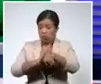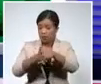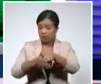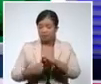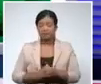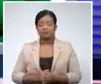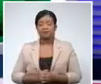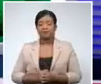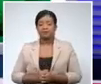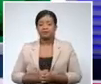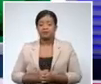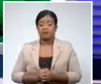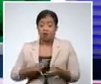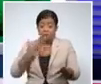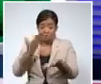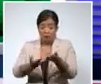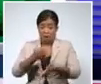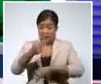del análisis de estas